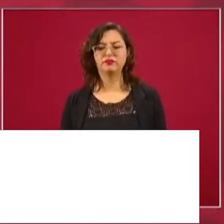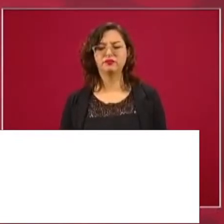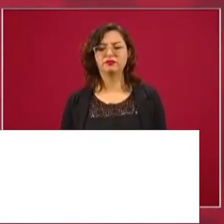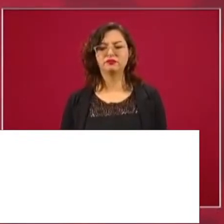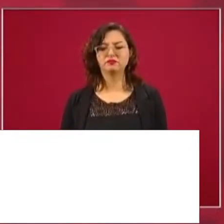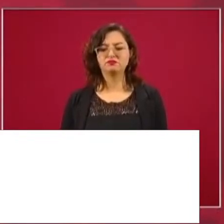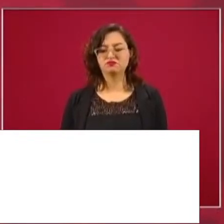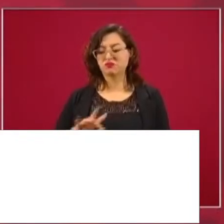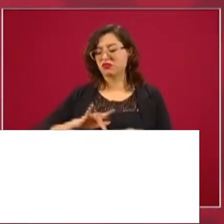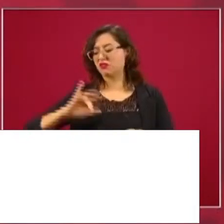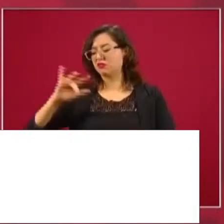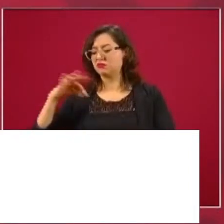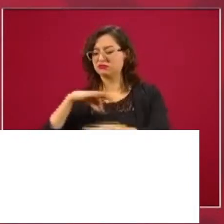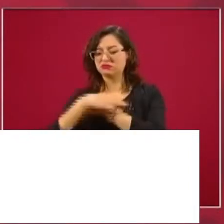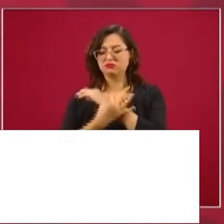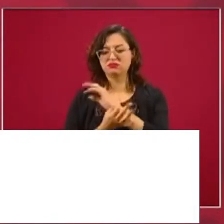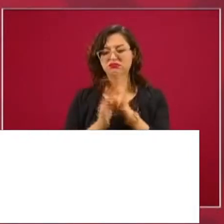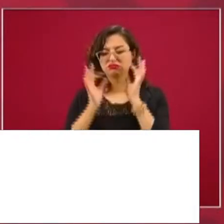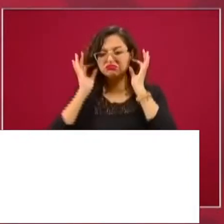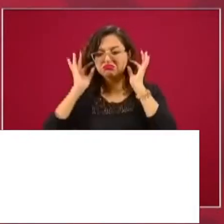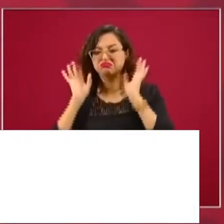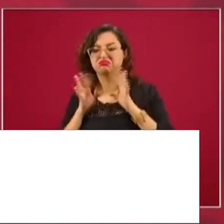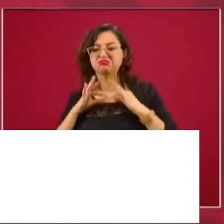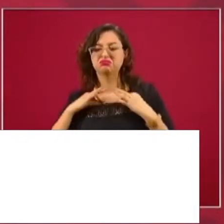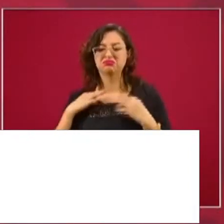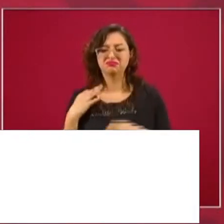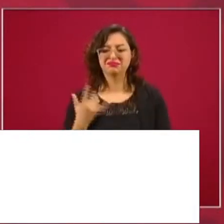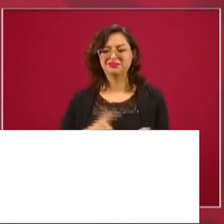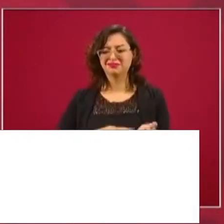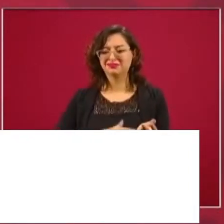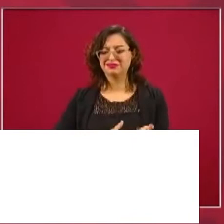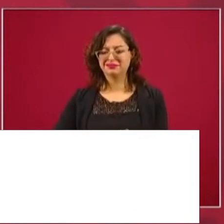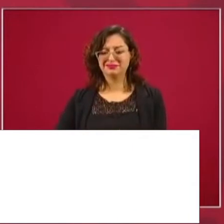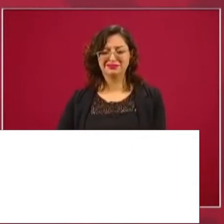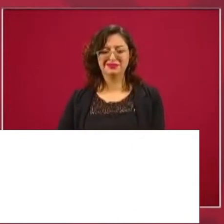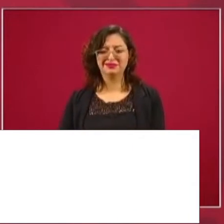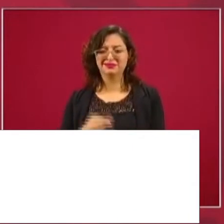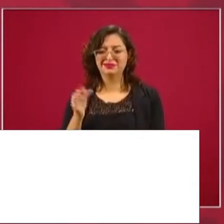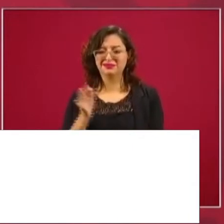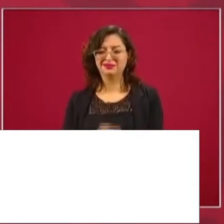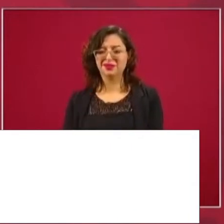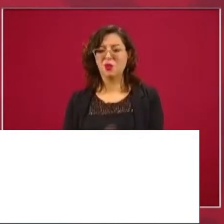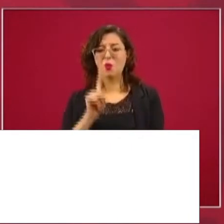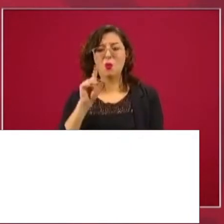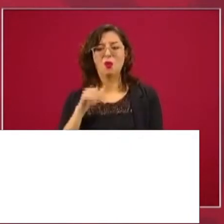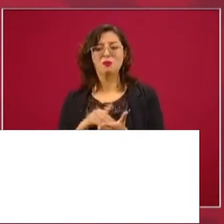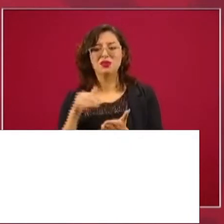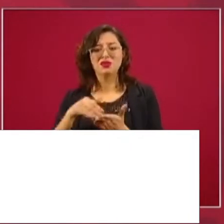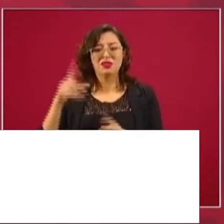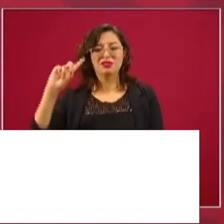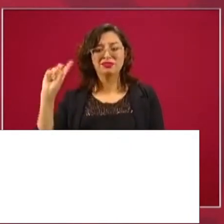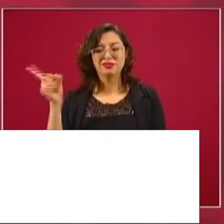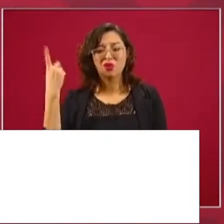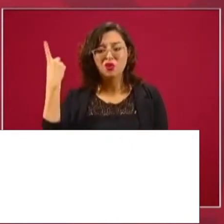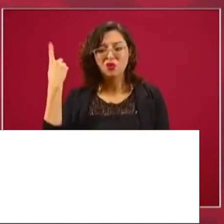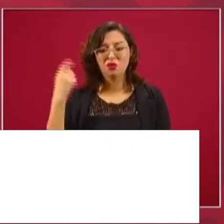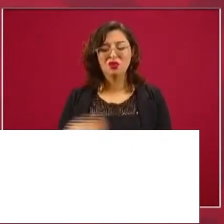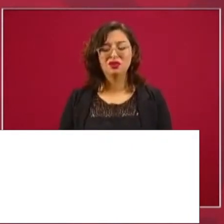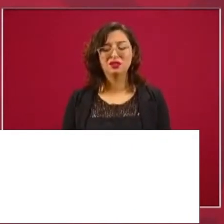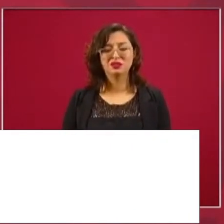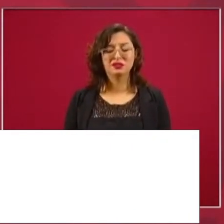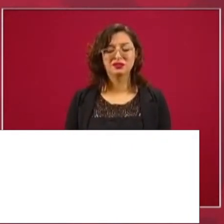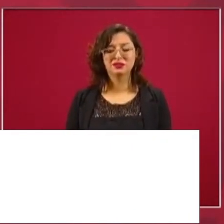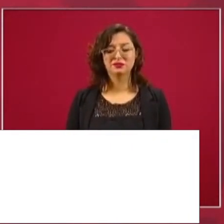un hombre que cree en el supremacismo blanco. Y que